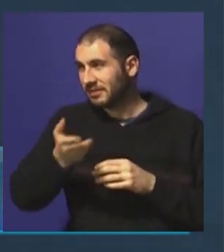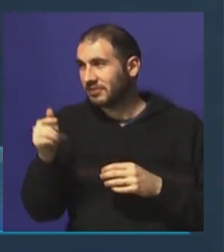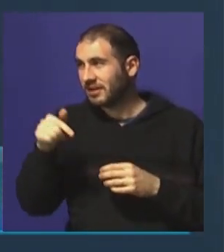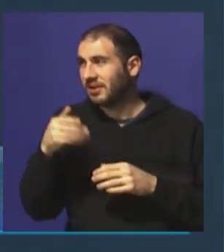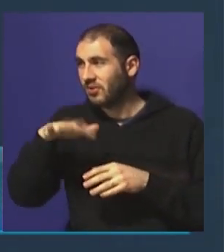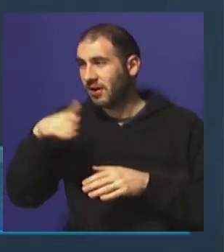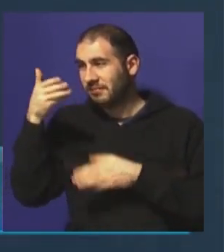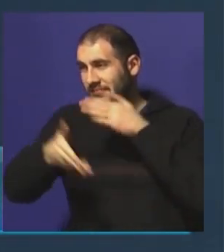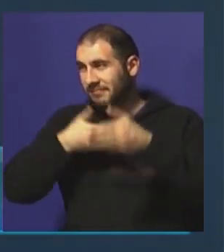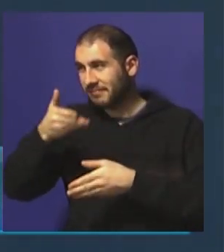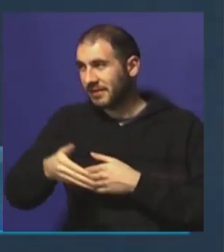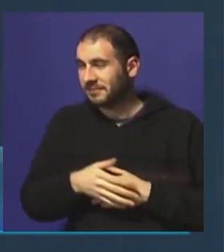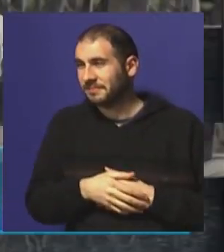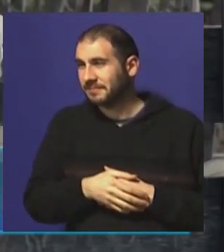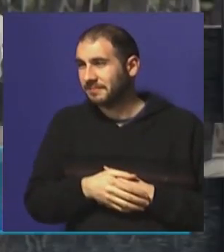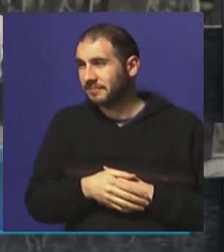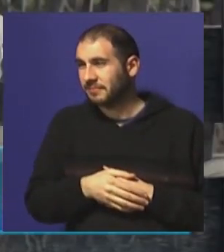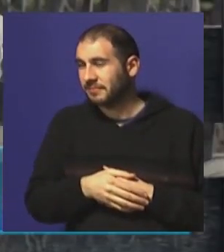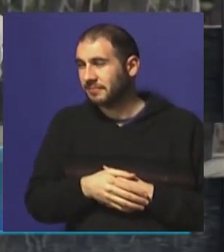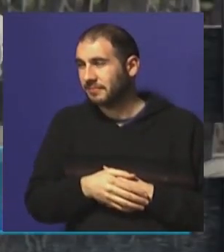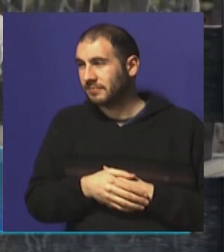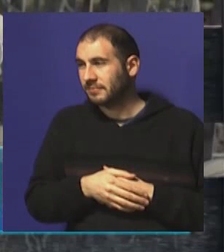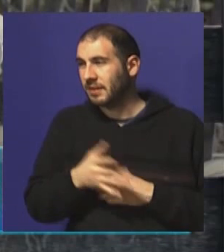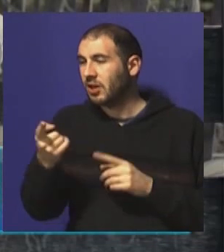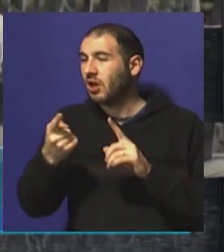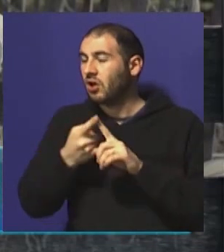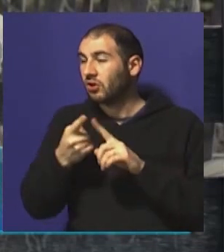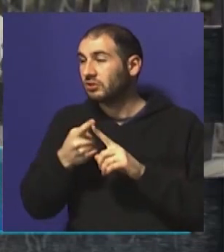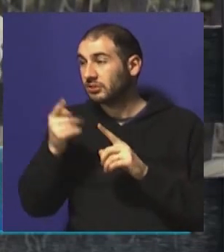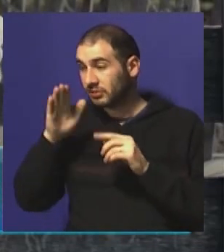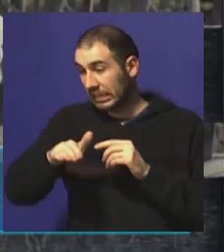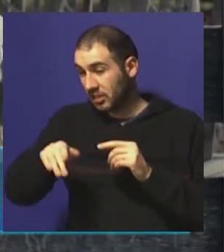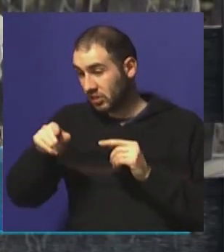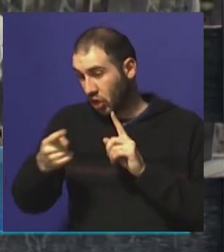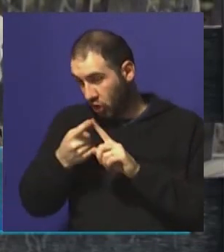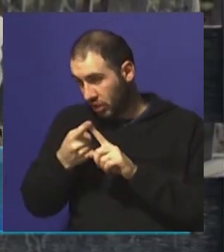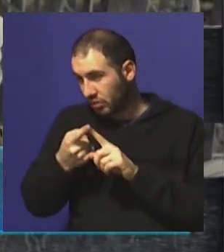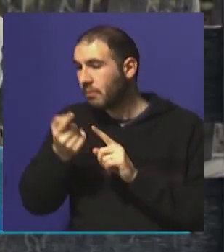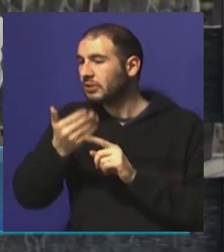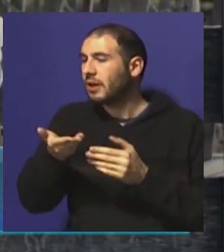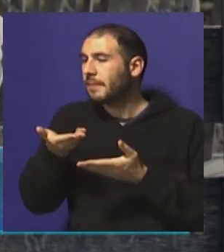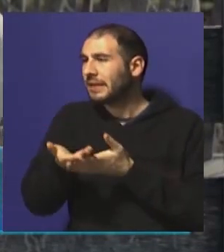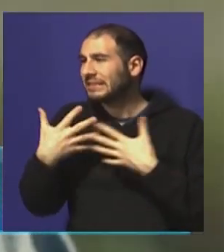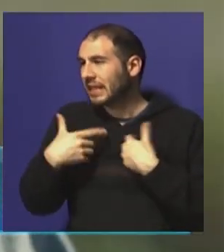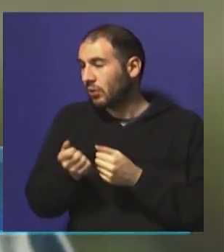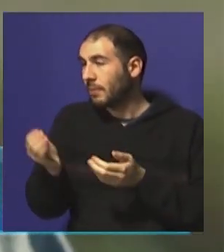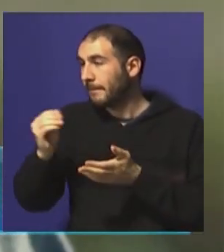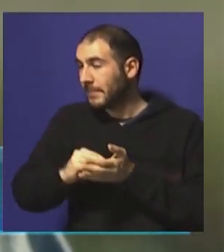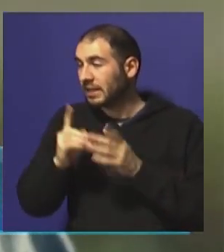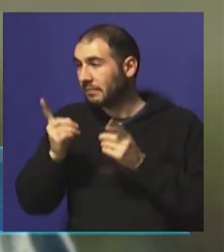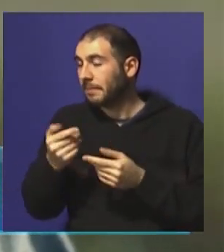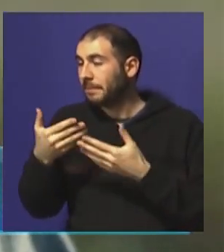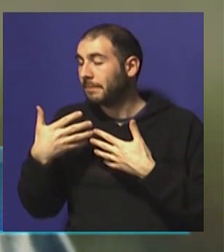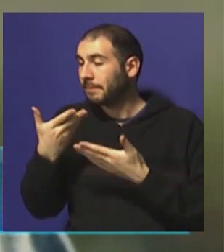al lugar, a tener como contactos con este niño, y la gente no solo pedía por su salud y demás, sino también pedía